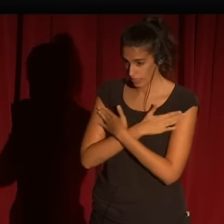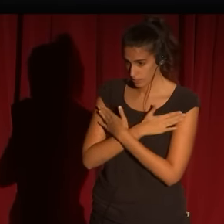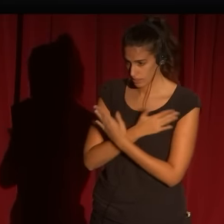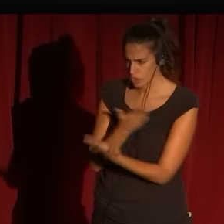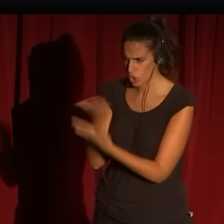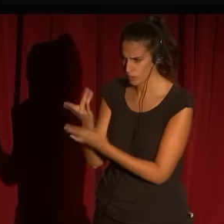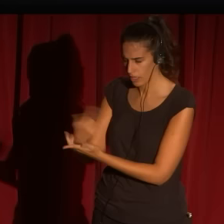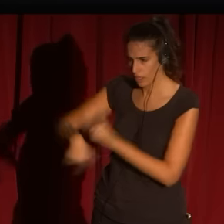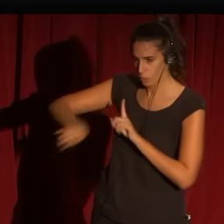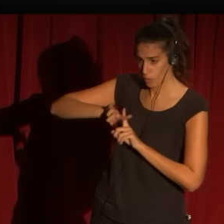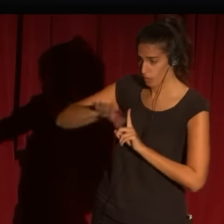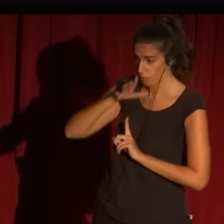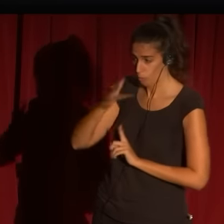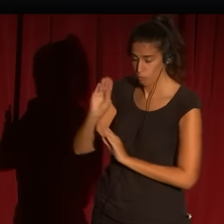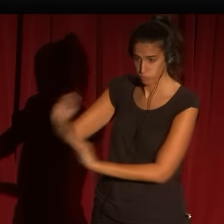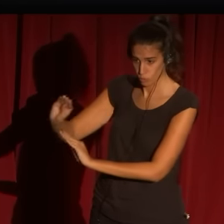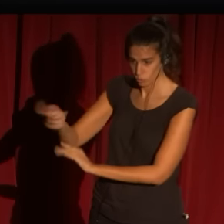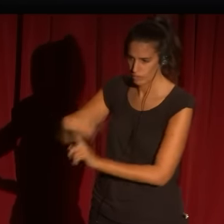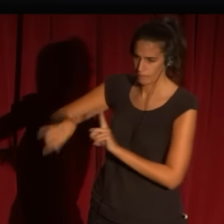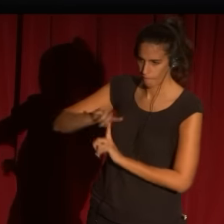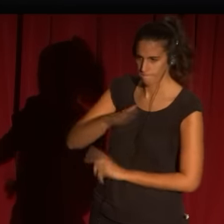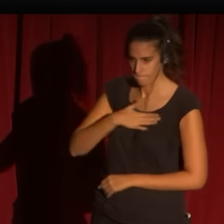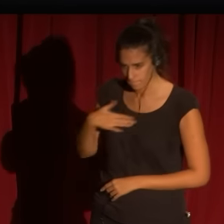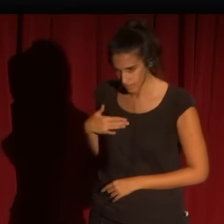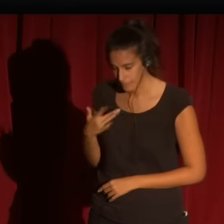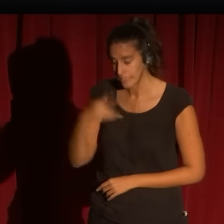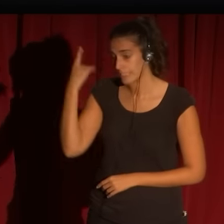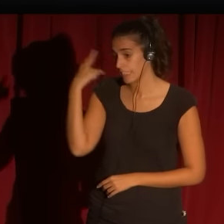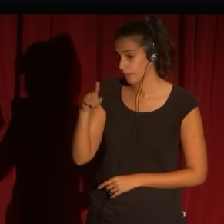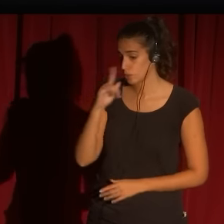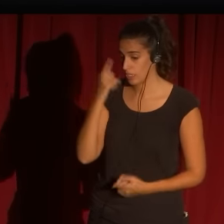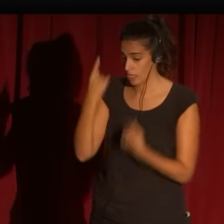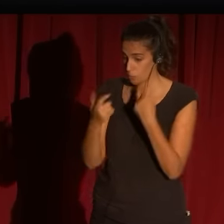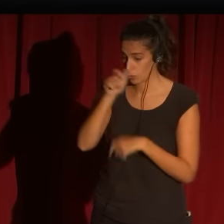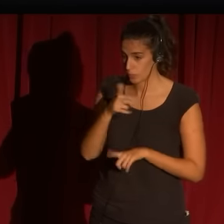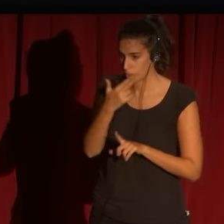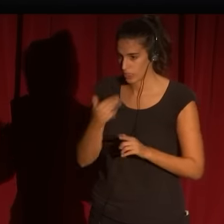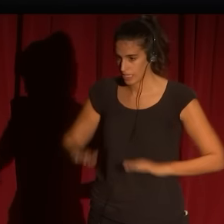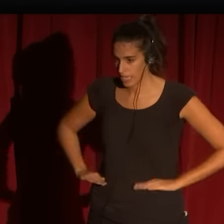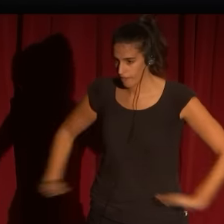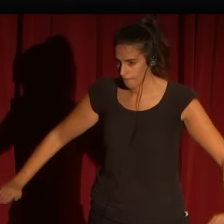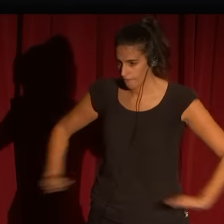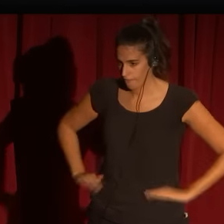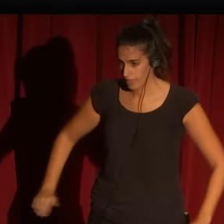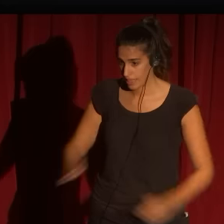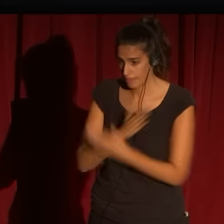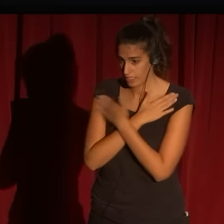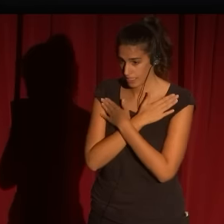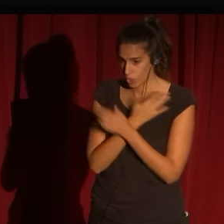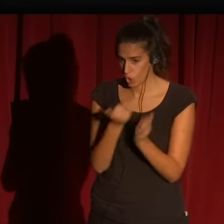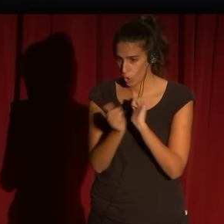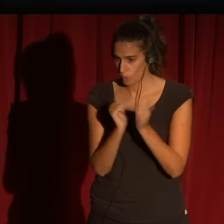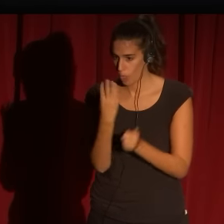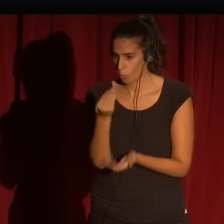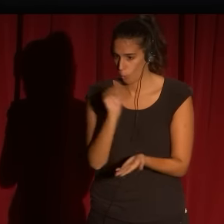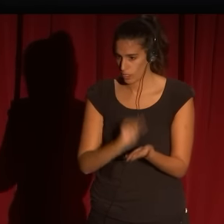porque no se los ha devuelto por ejemplo no y sabemos que algunos pintores pues para pintar la falda de la Virgen utilizan un mismo calco cuatro